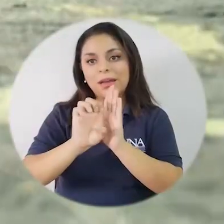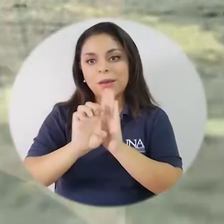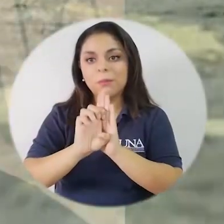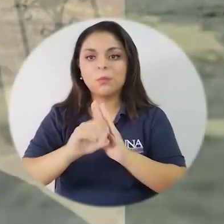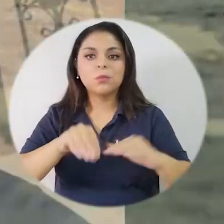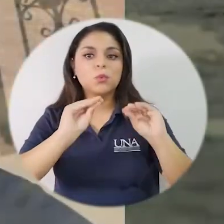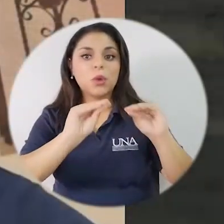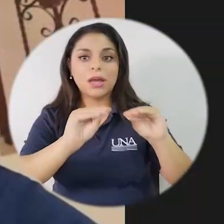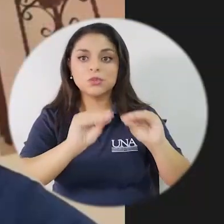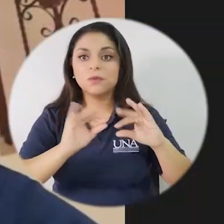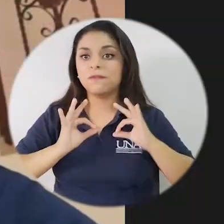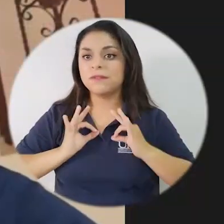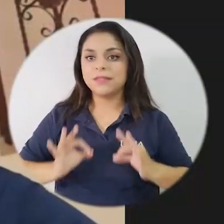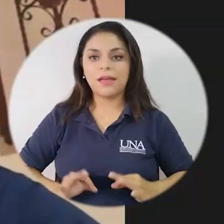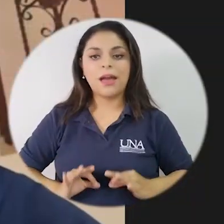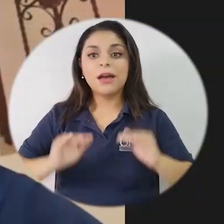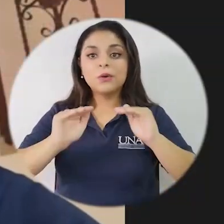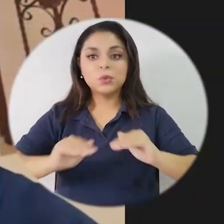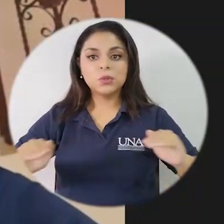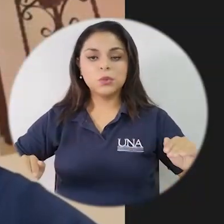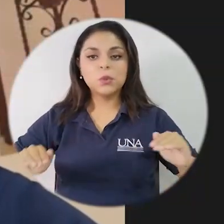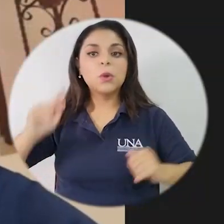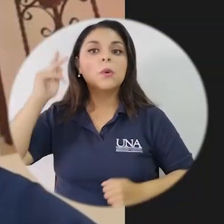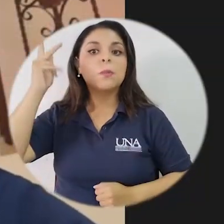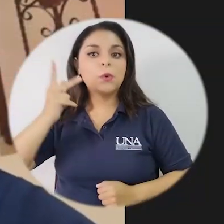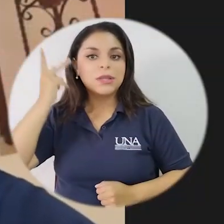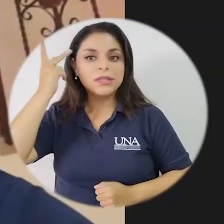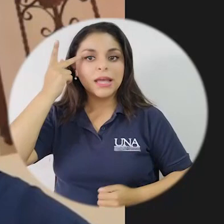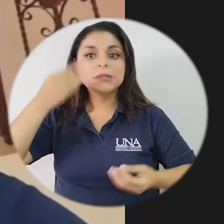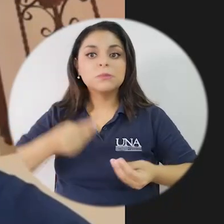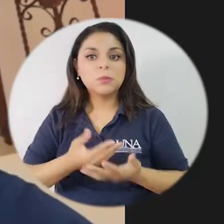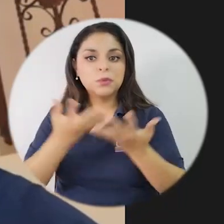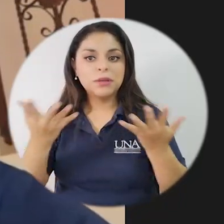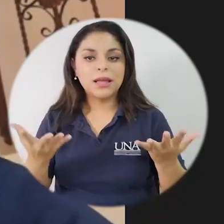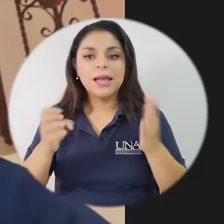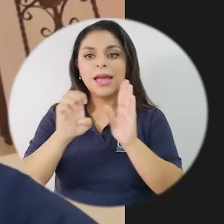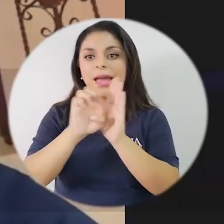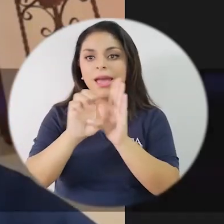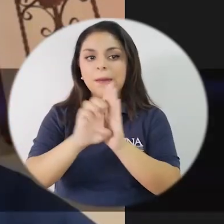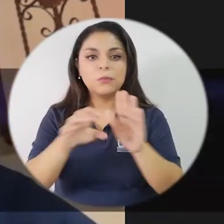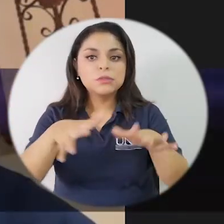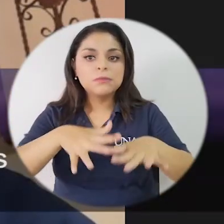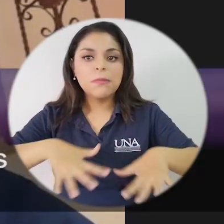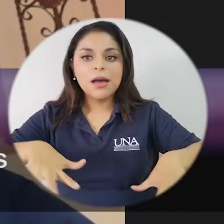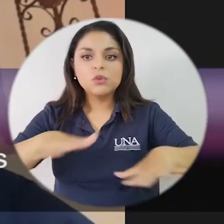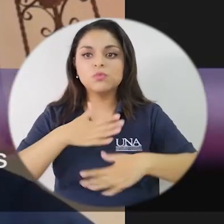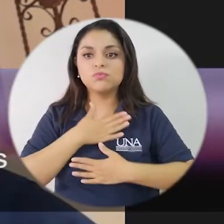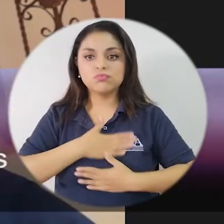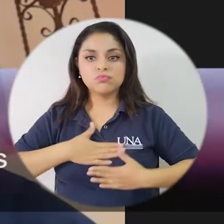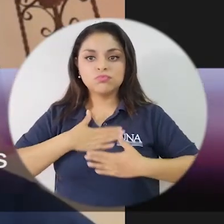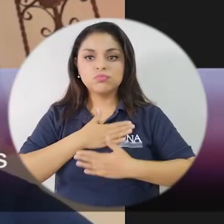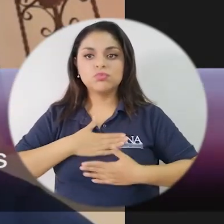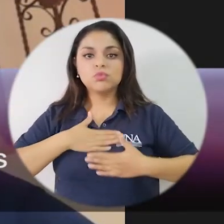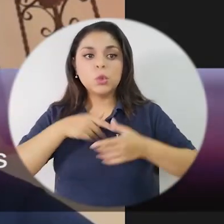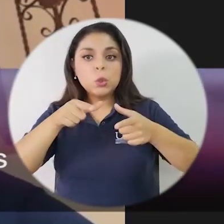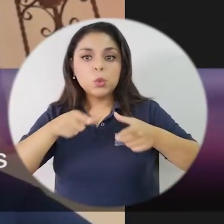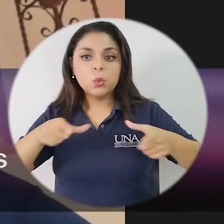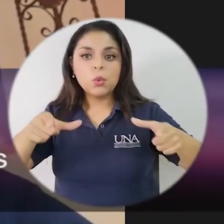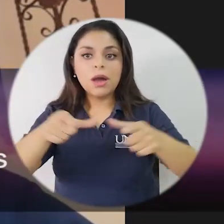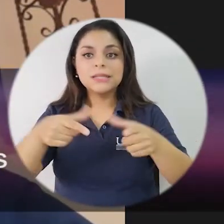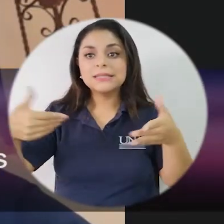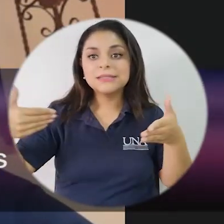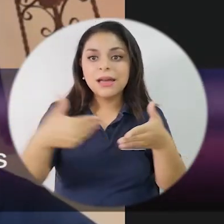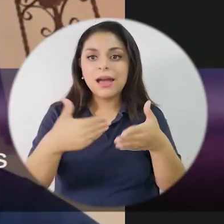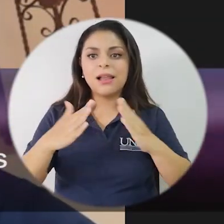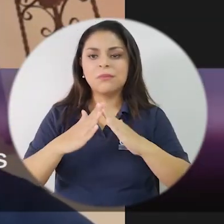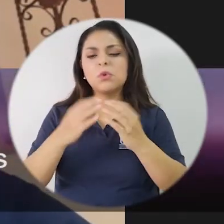por ejemplo, a nivel de educación física de los niños, las políticas públicas, por ejemplo, en los espacios recreativos,